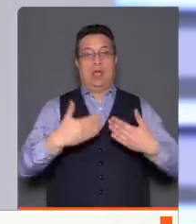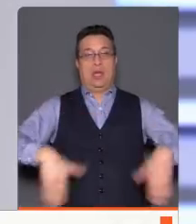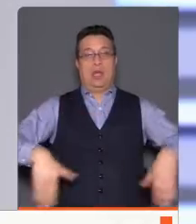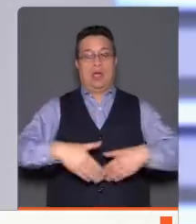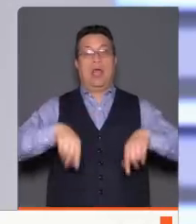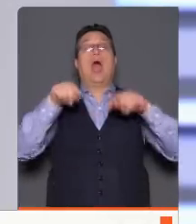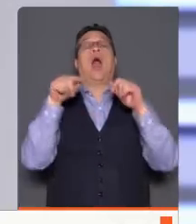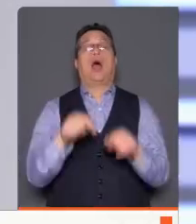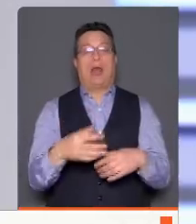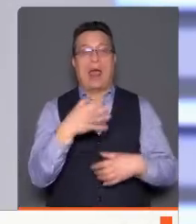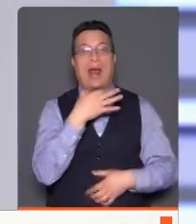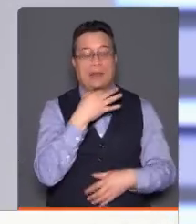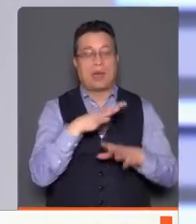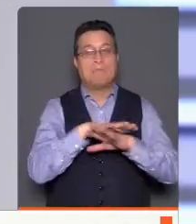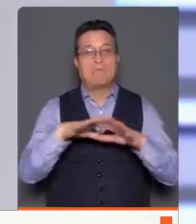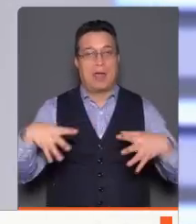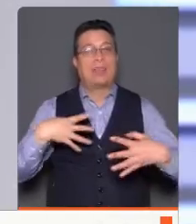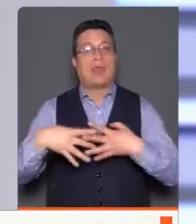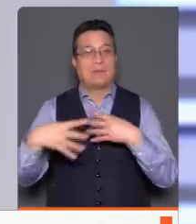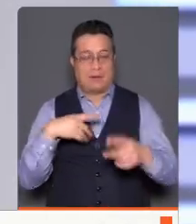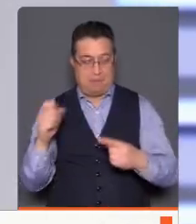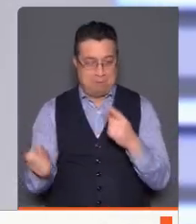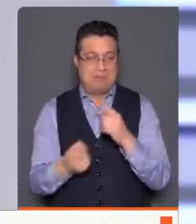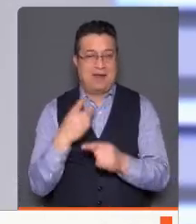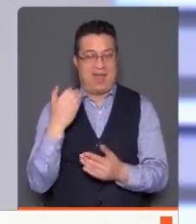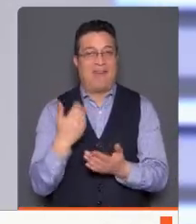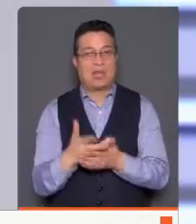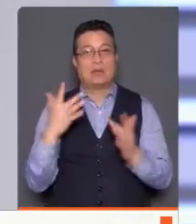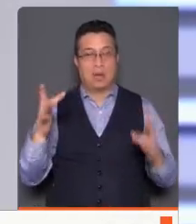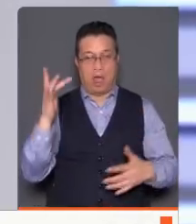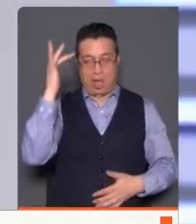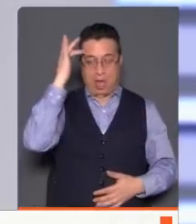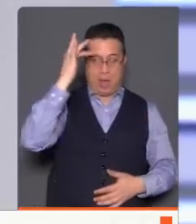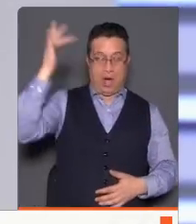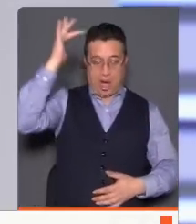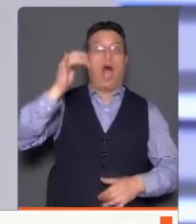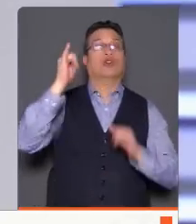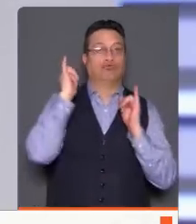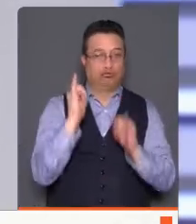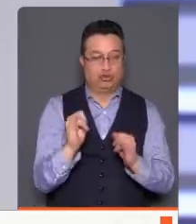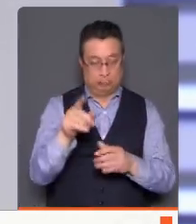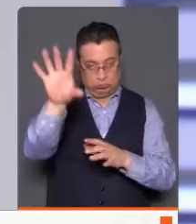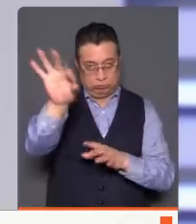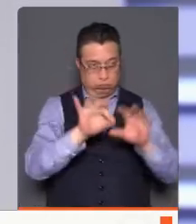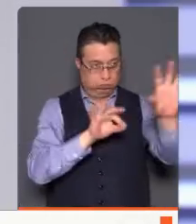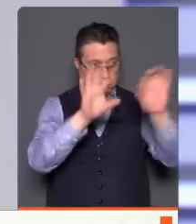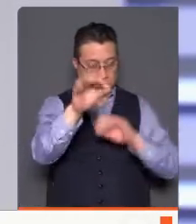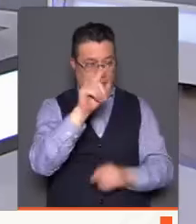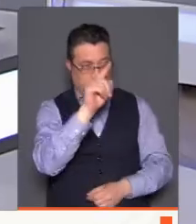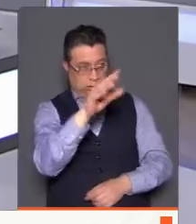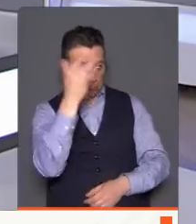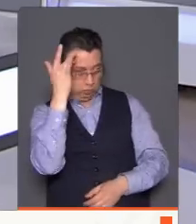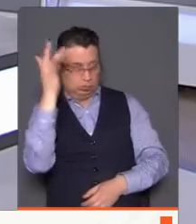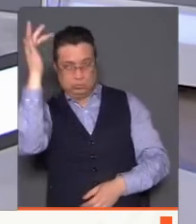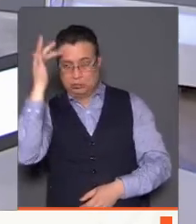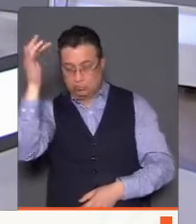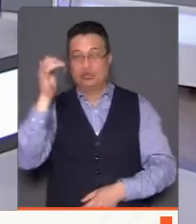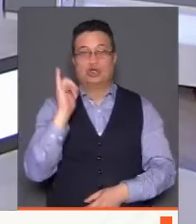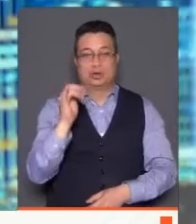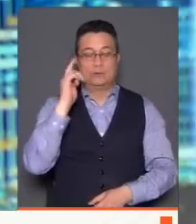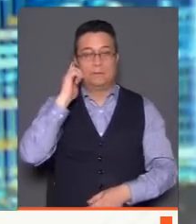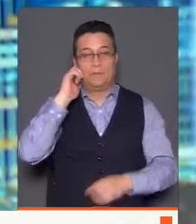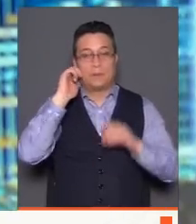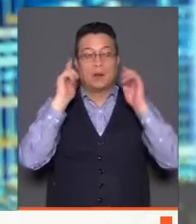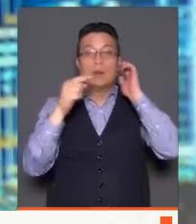garantía de más transparencia y de meritocracia, que los jueces se designen conforme al mérito. Les quiero preguntar por la Contraloría,